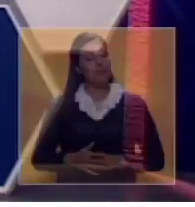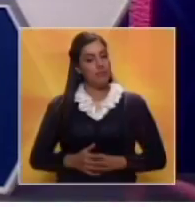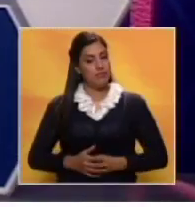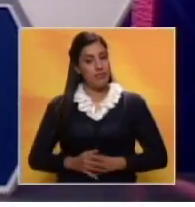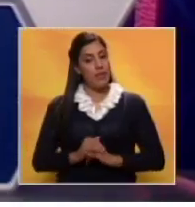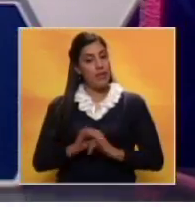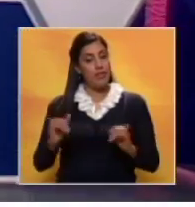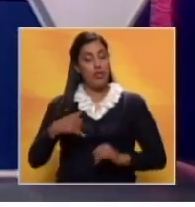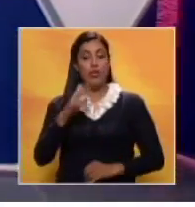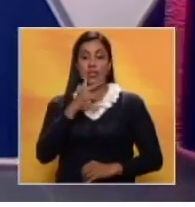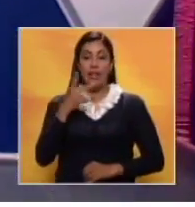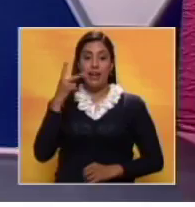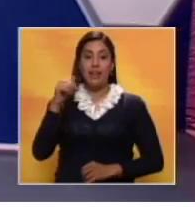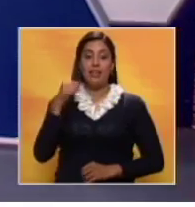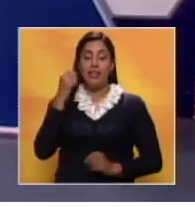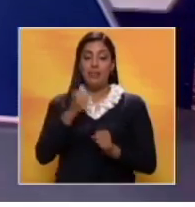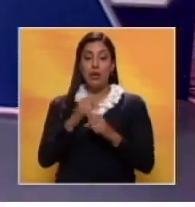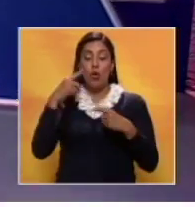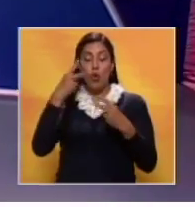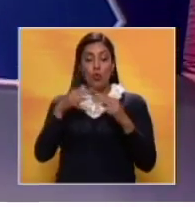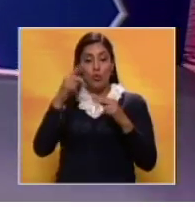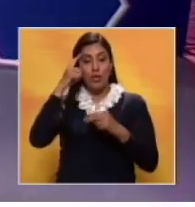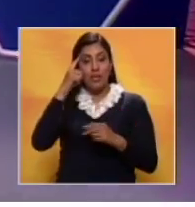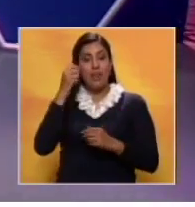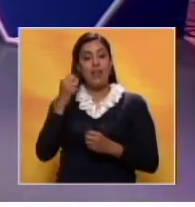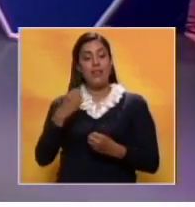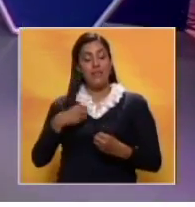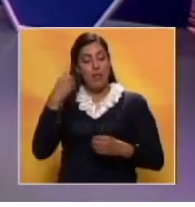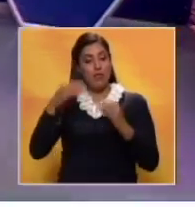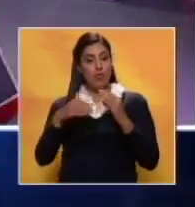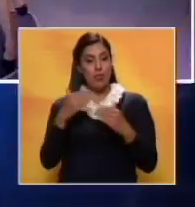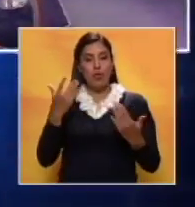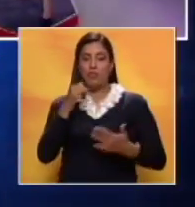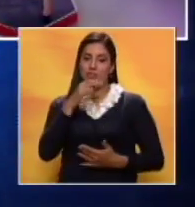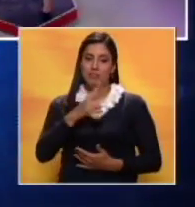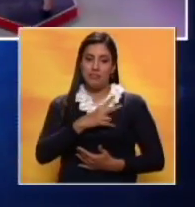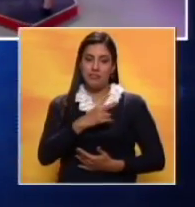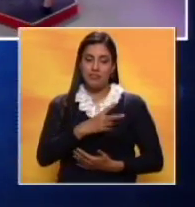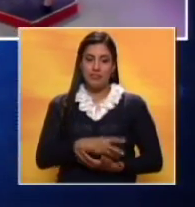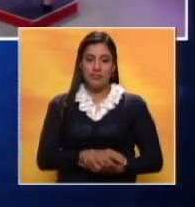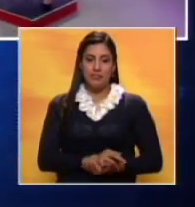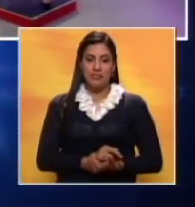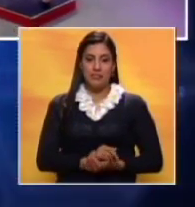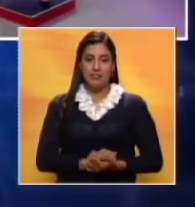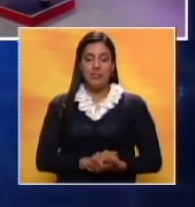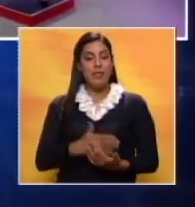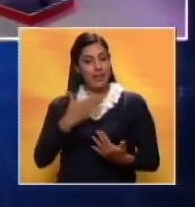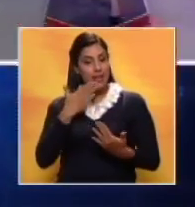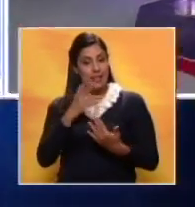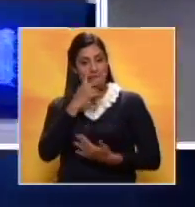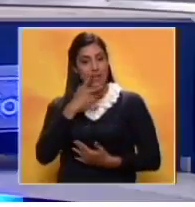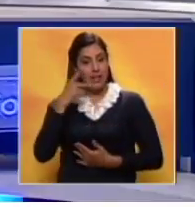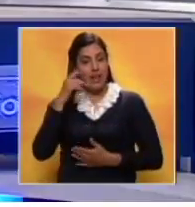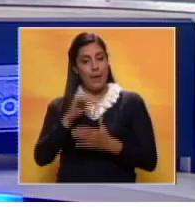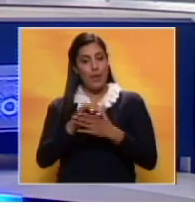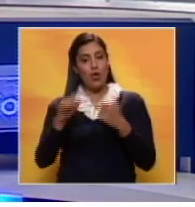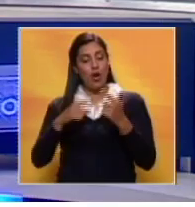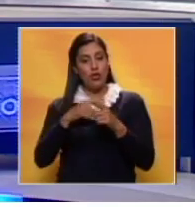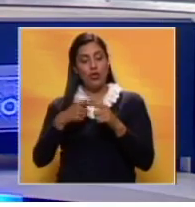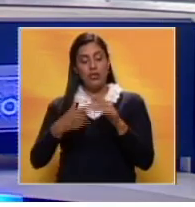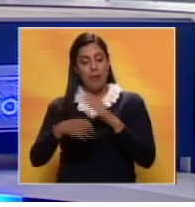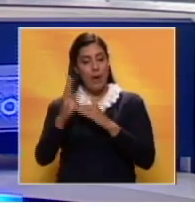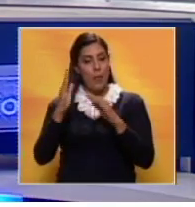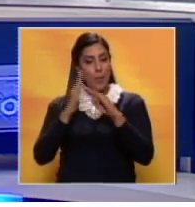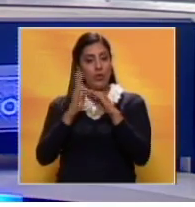Así llegamos al final. Soy Carelis Cuadros y los espero en una próxima emisión de Estrenos y Estrellas por su noticiero Venevisión. Muchísimas gracias, Carelis. Amigos, vamos entonces